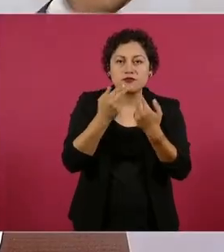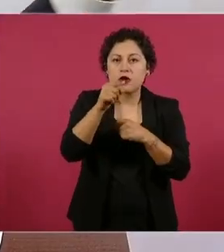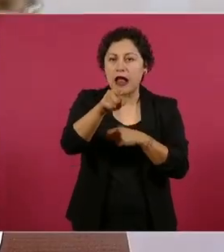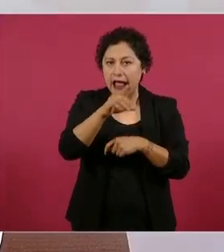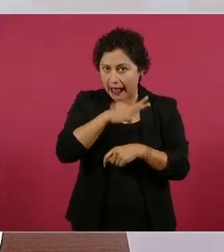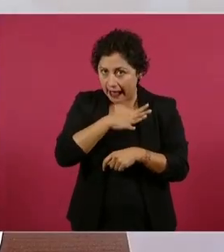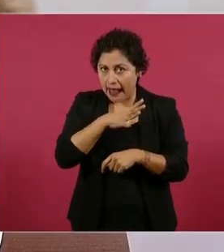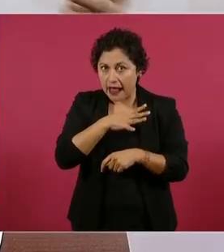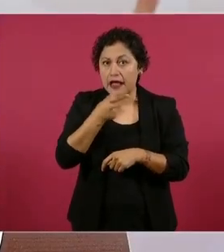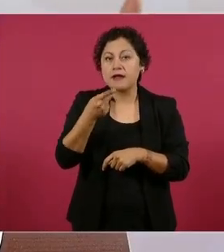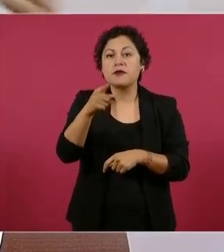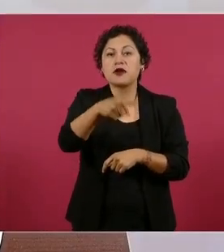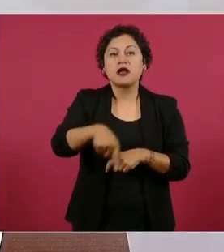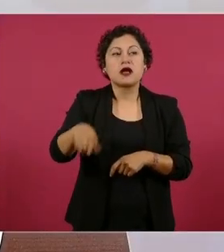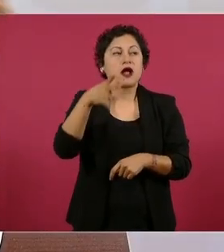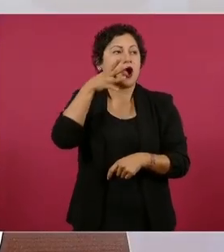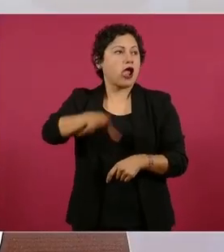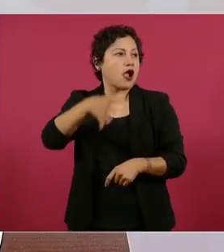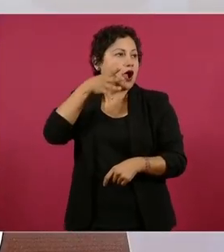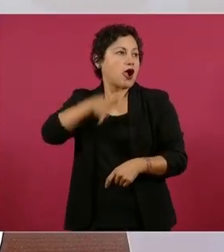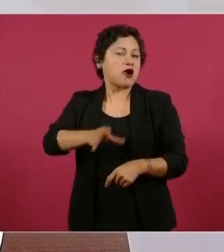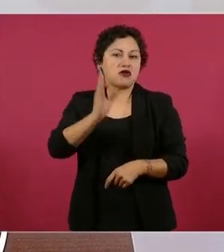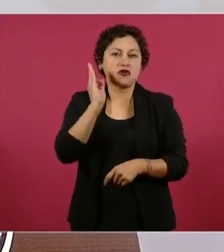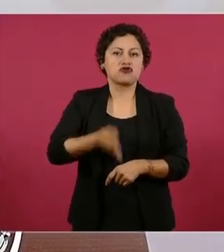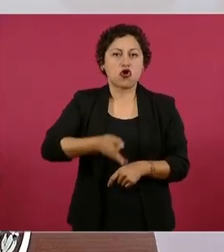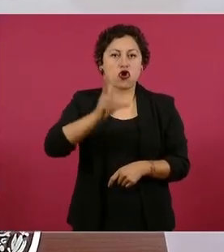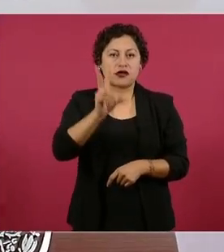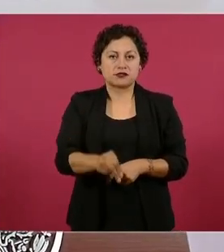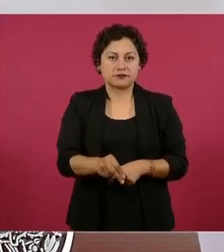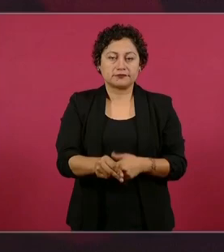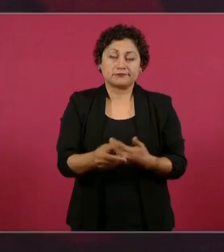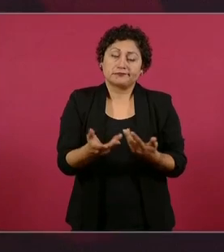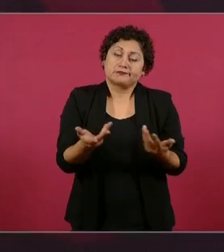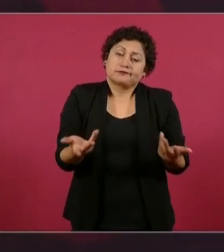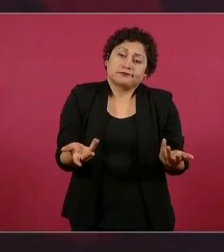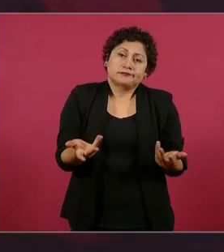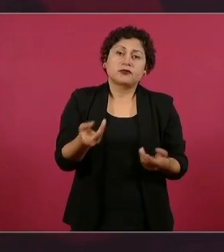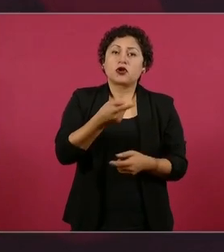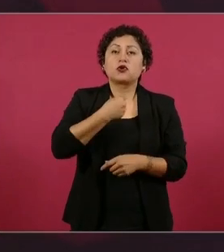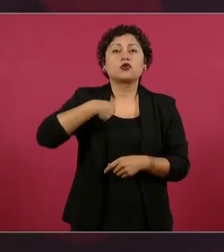Y nosotros no podemos ser rehenes